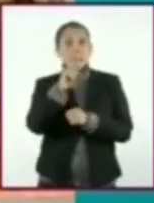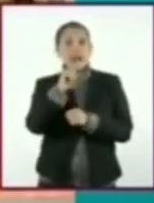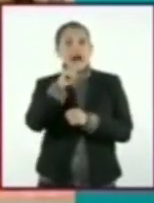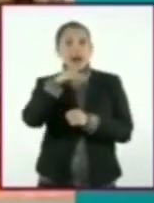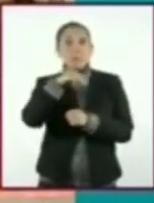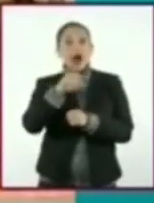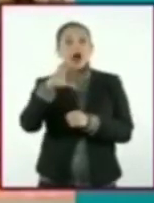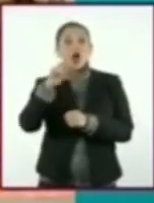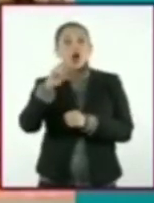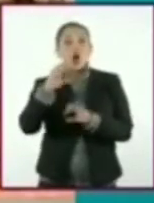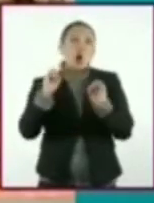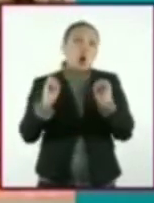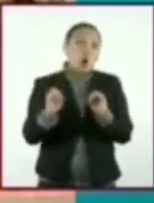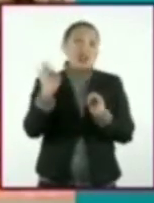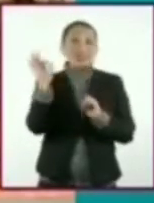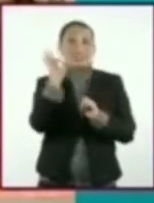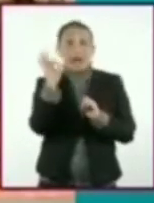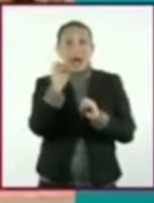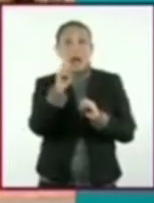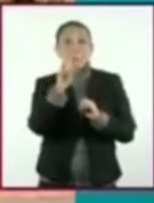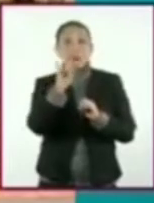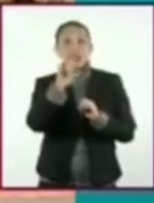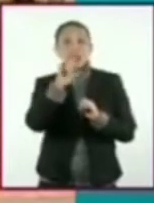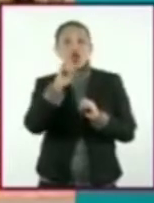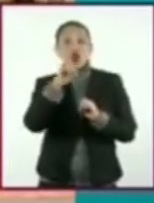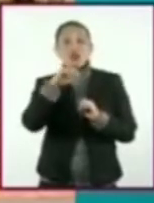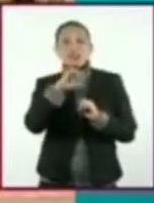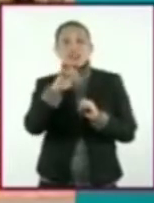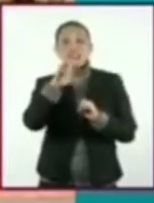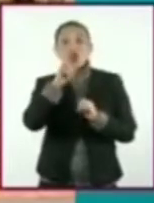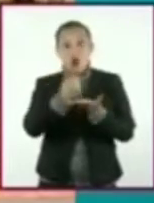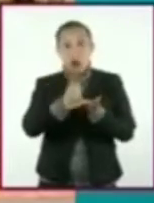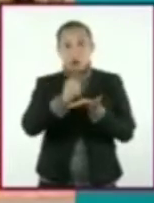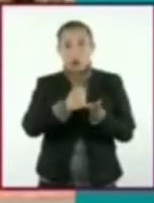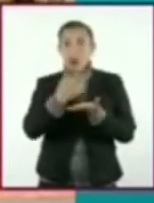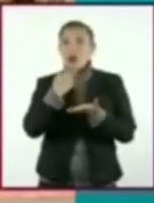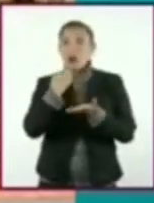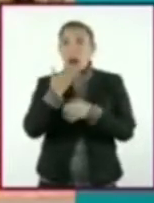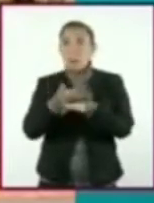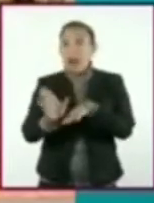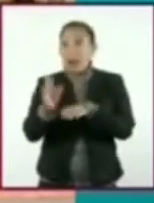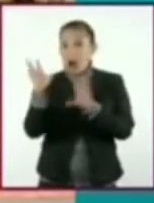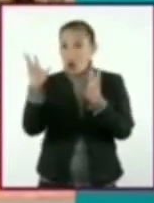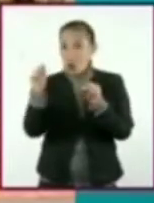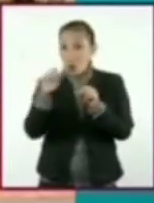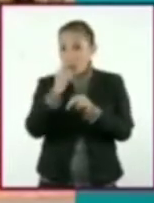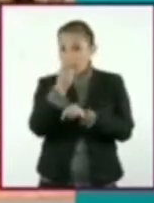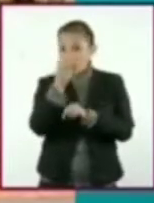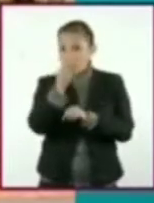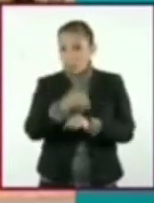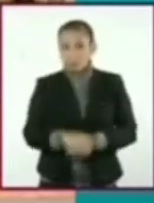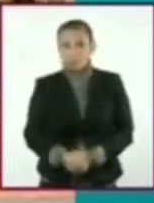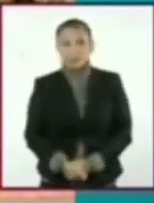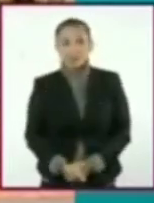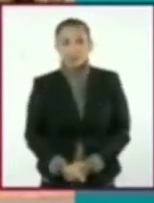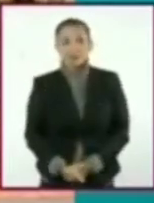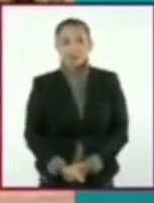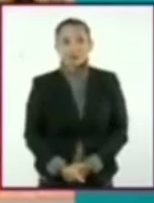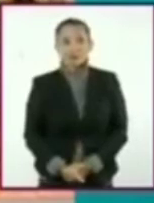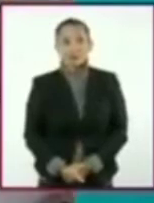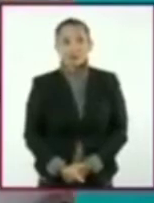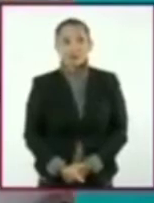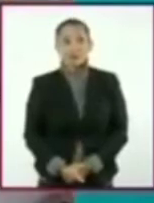de coco, y si no, también puede ser piloncillo rallado, pero no vamos a usar azúcar blanca refinada, para nada.